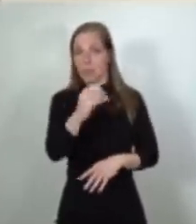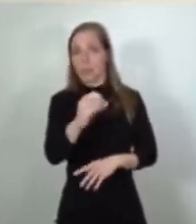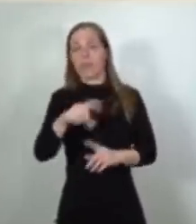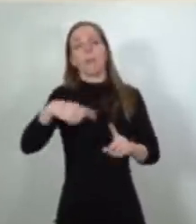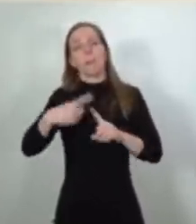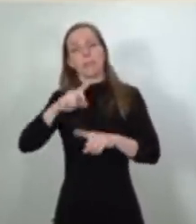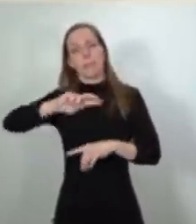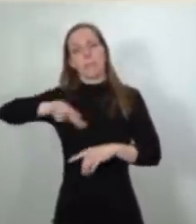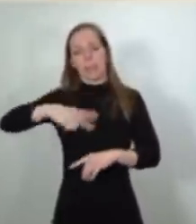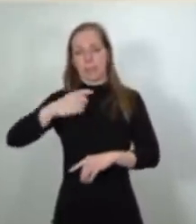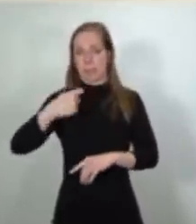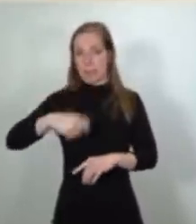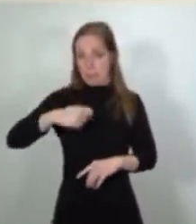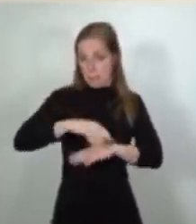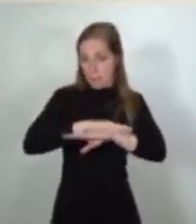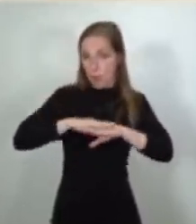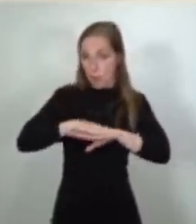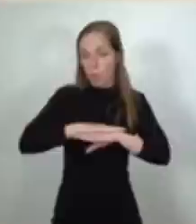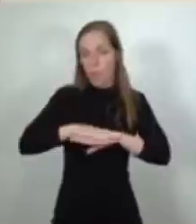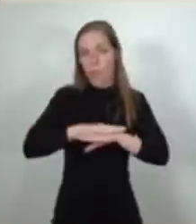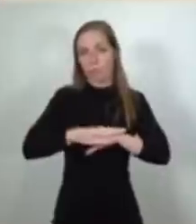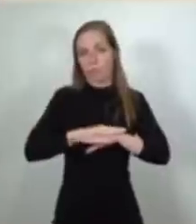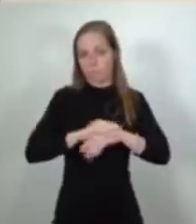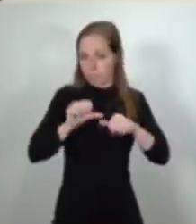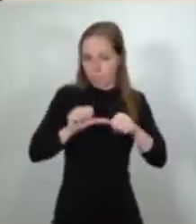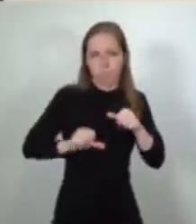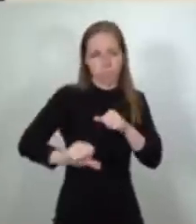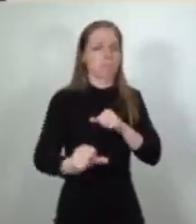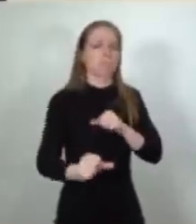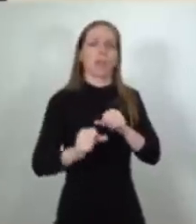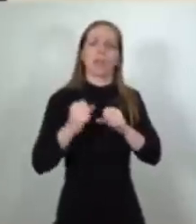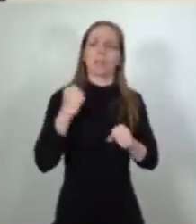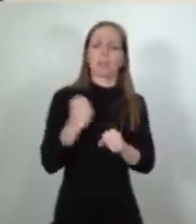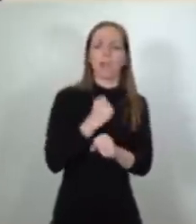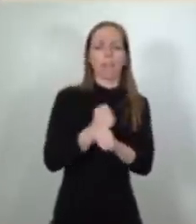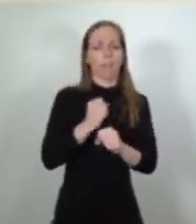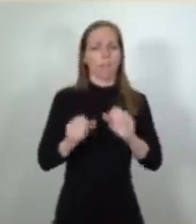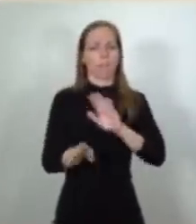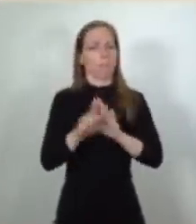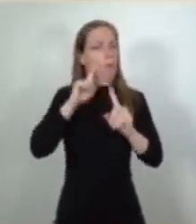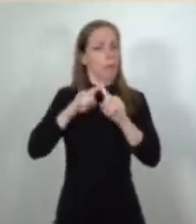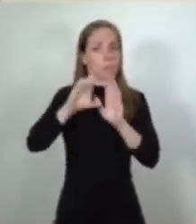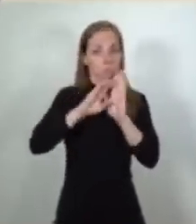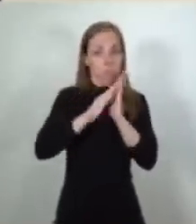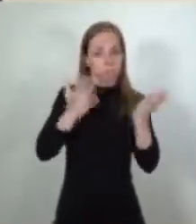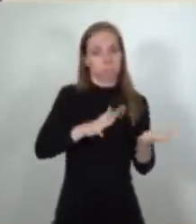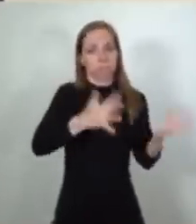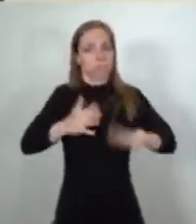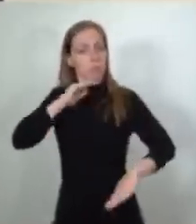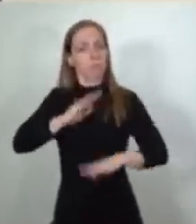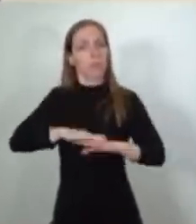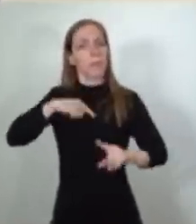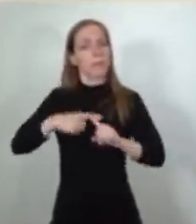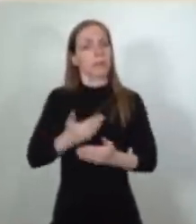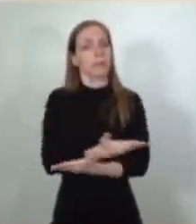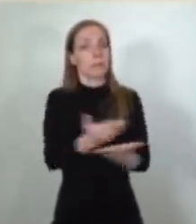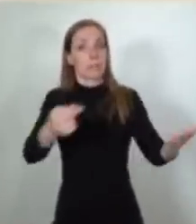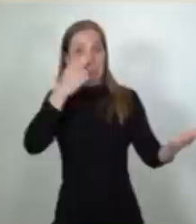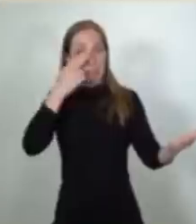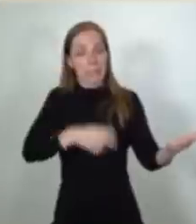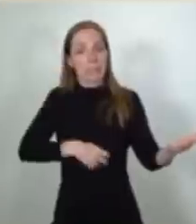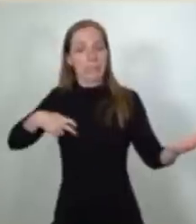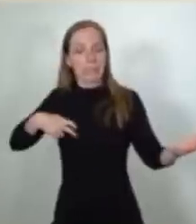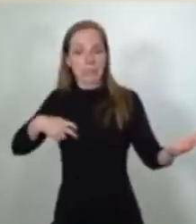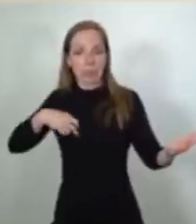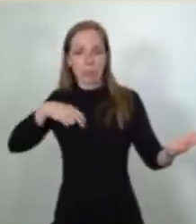la Vicepresidencia del Gobierno se va a seguir trabajando para cumplir la Constitución y para defender el interés general, teniendo enfrente a